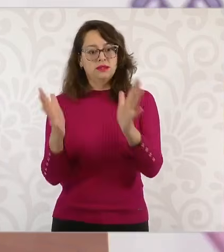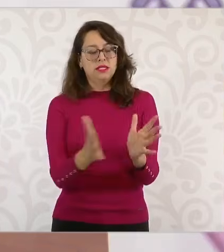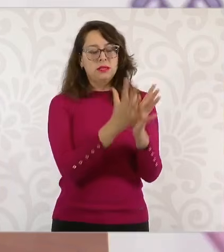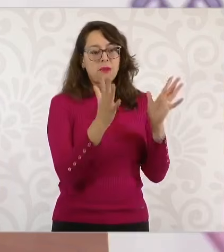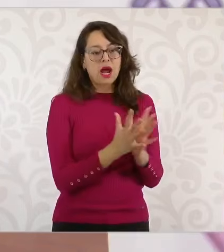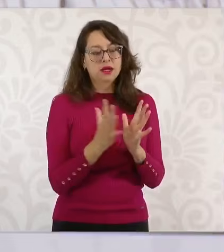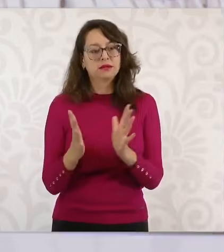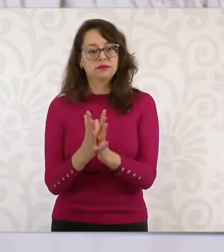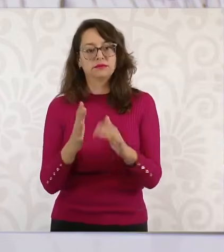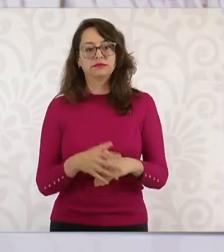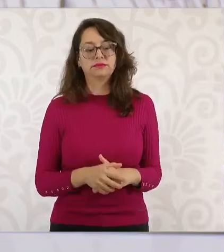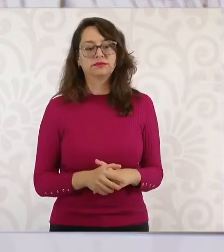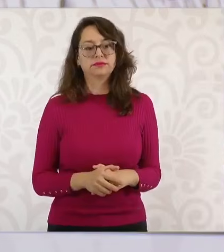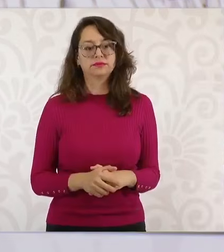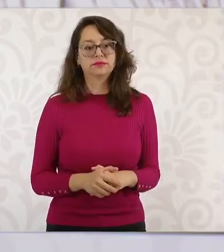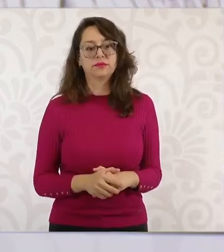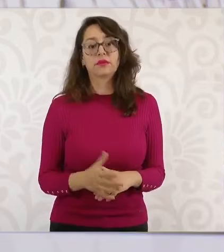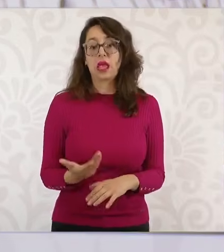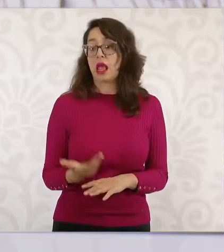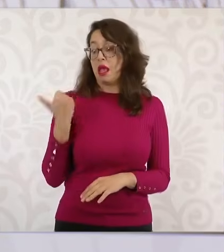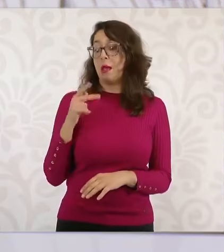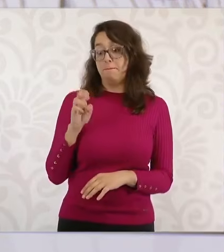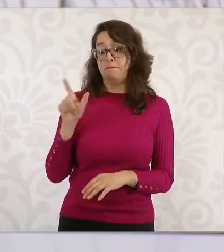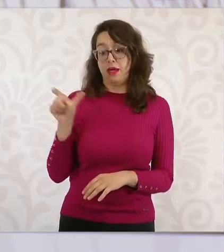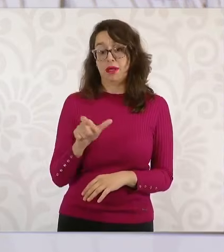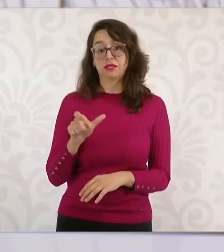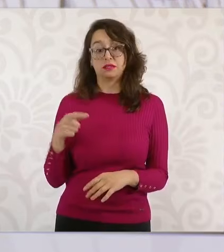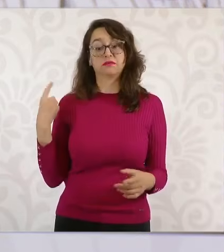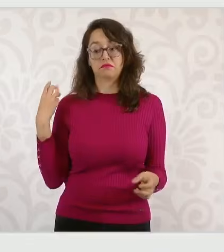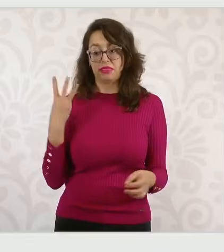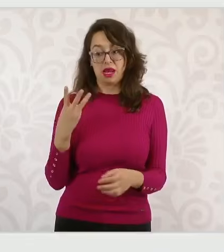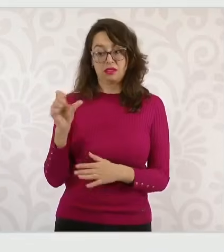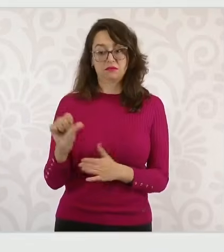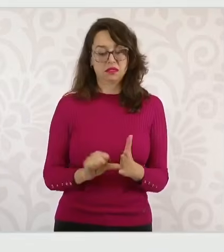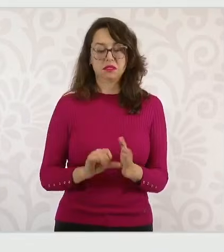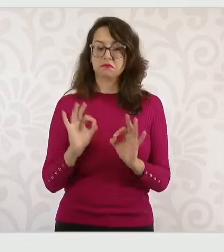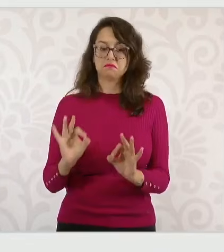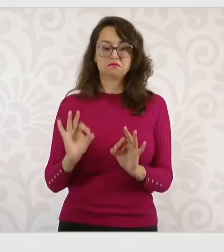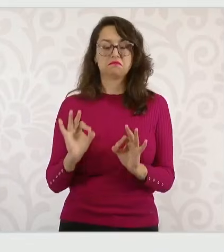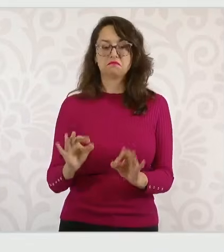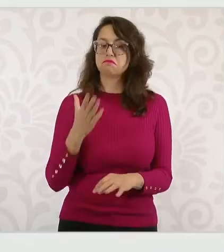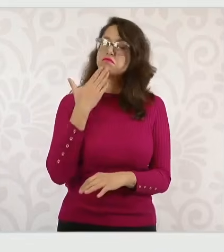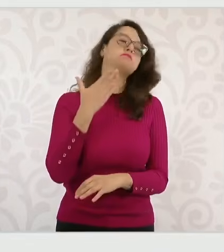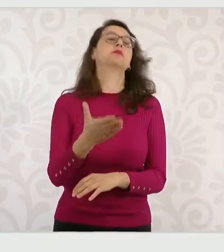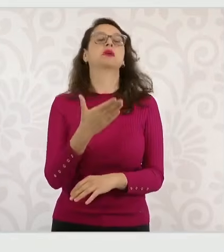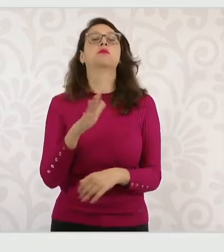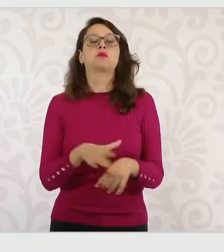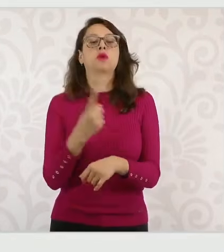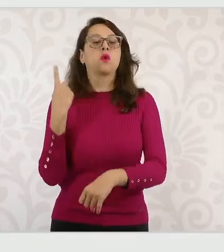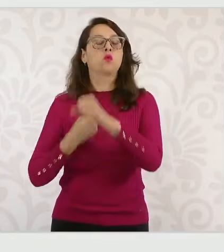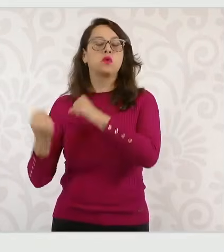Entonces es muy importante. Y Pemex tuvo un muy buen resultado este trimestre, que es mucho de lo que hicimos el año